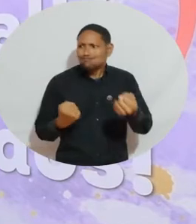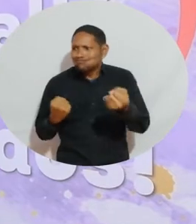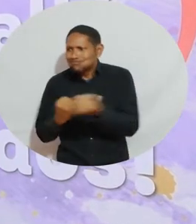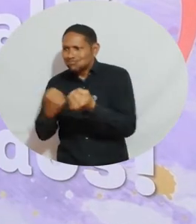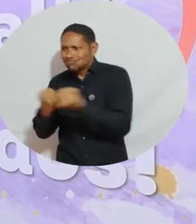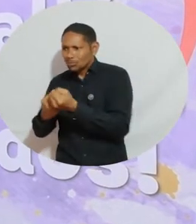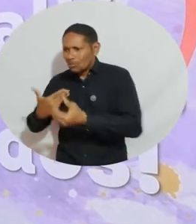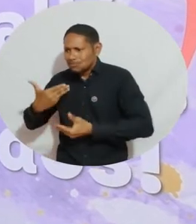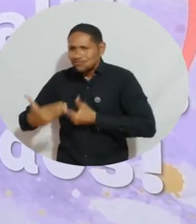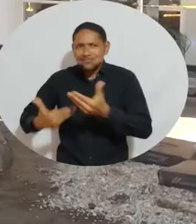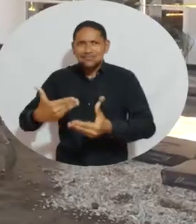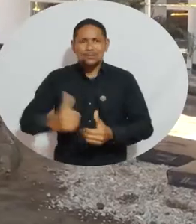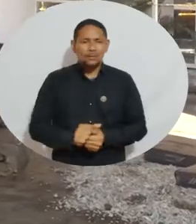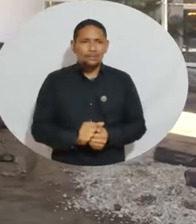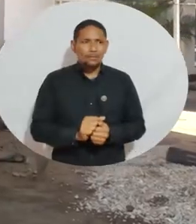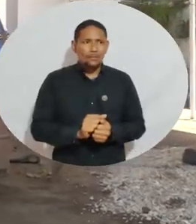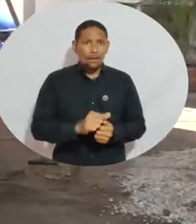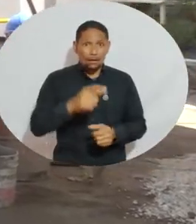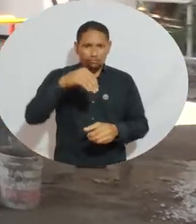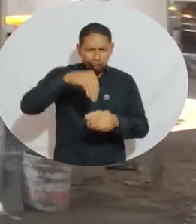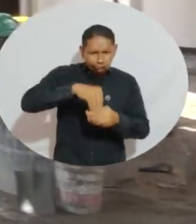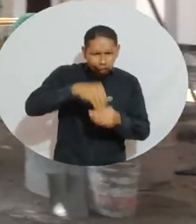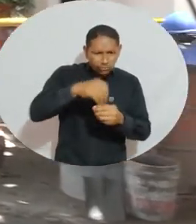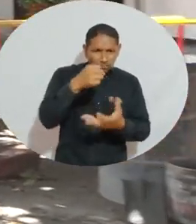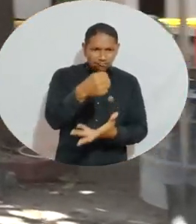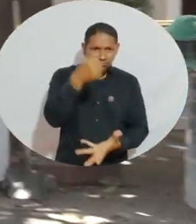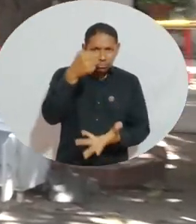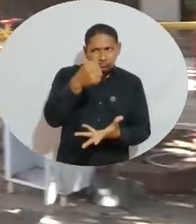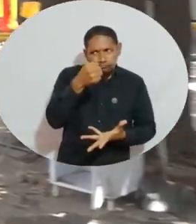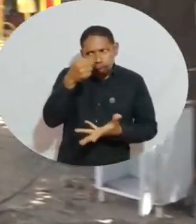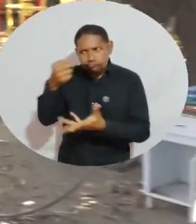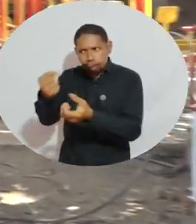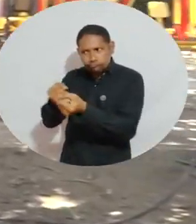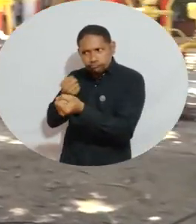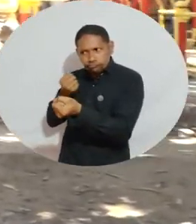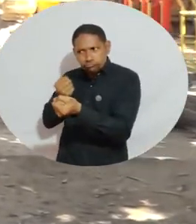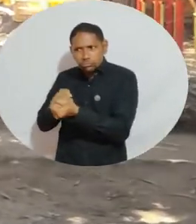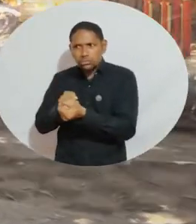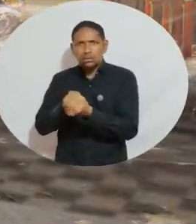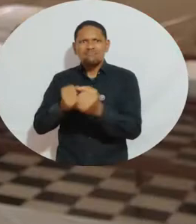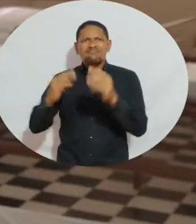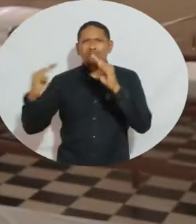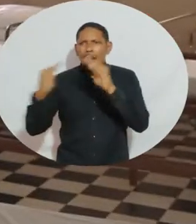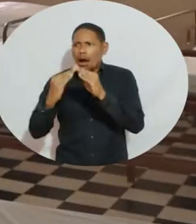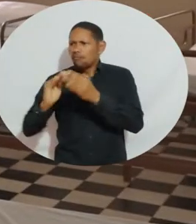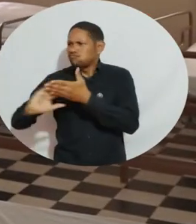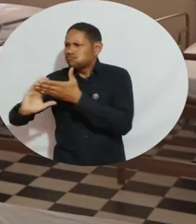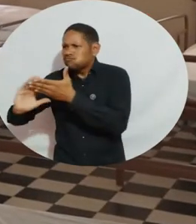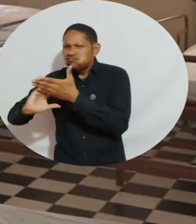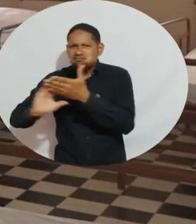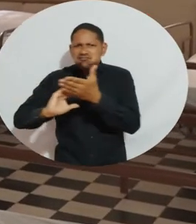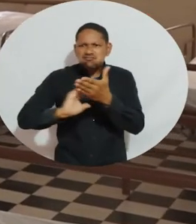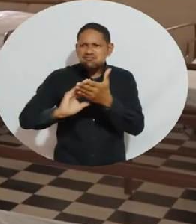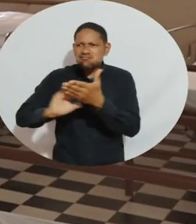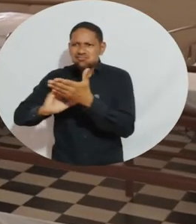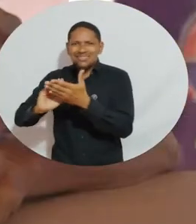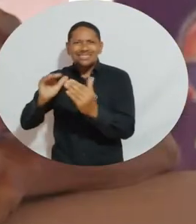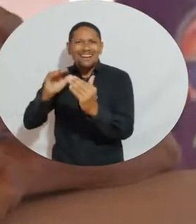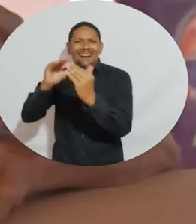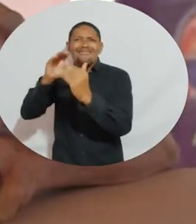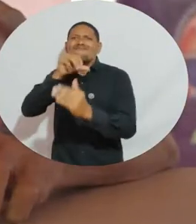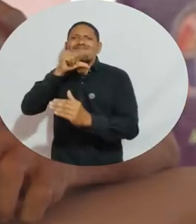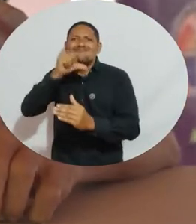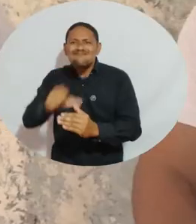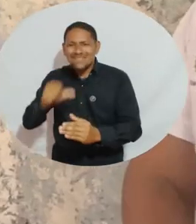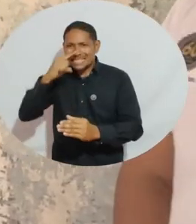para apoyar esta obra. Con los recursos recaudados se fortalecerá la infraestructura del Centro de Bienestar, conocido como el Asilo de